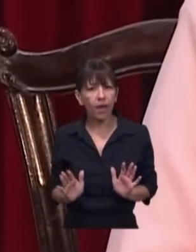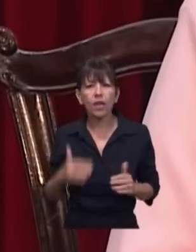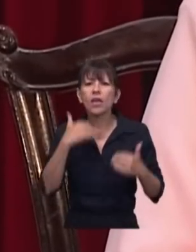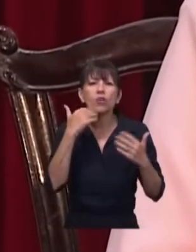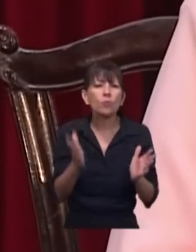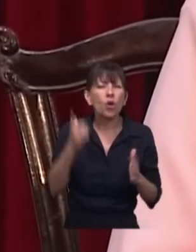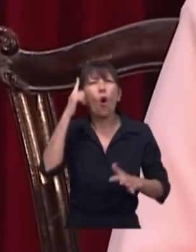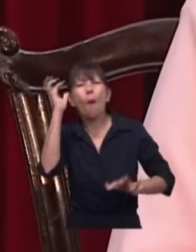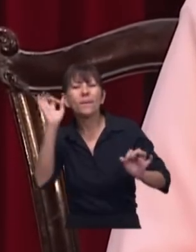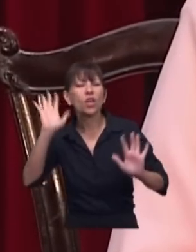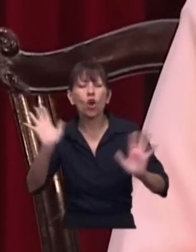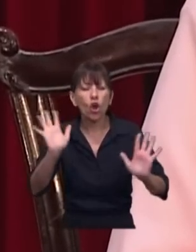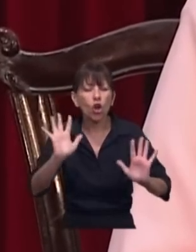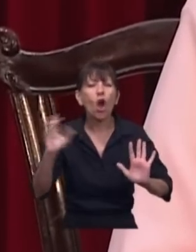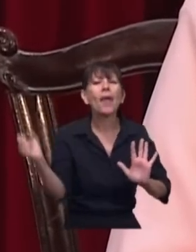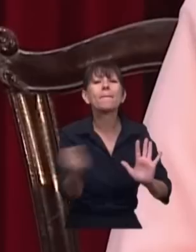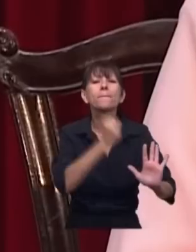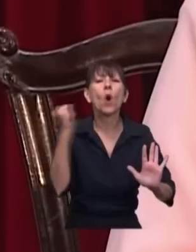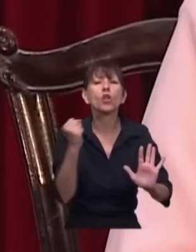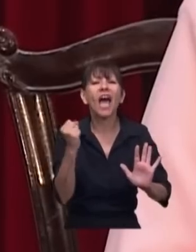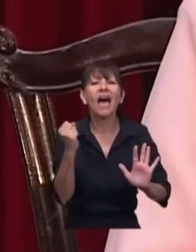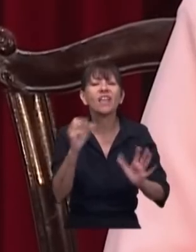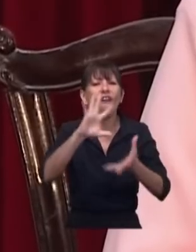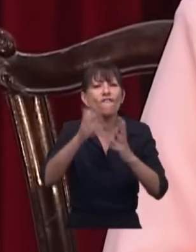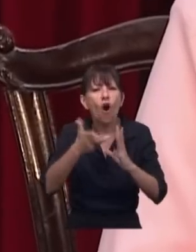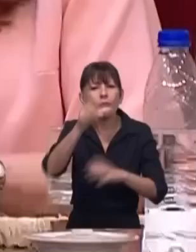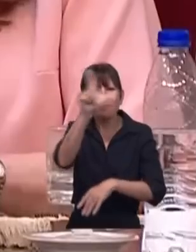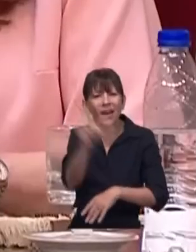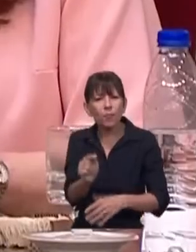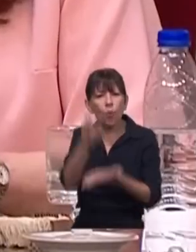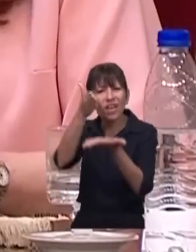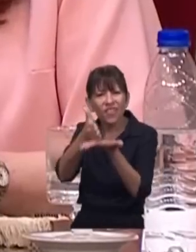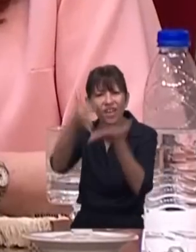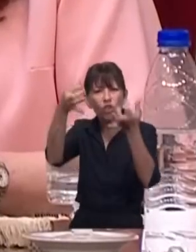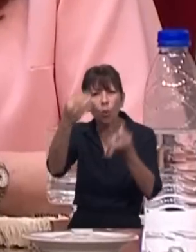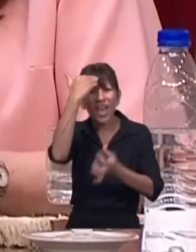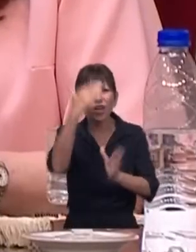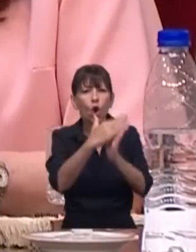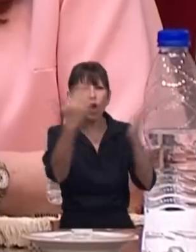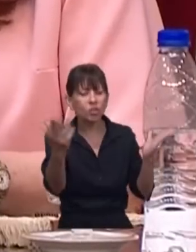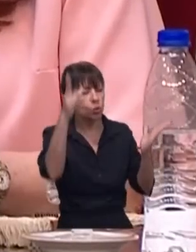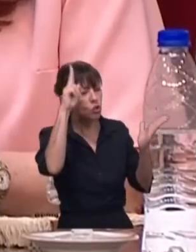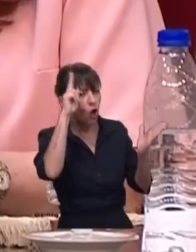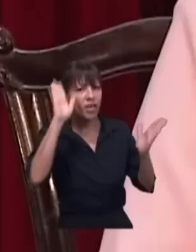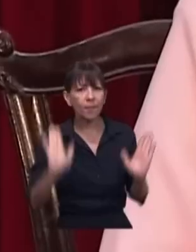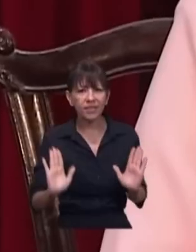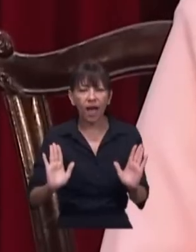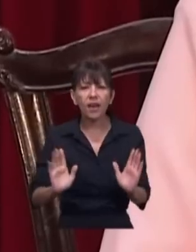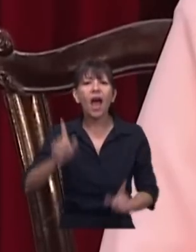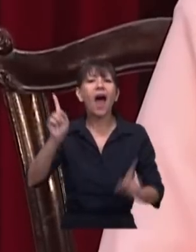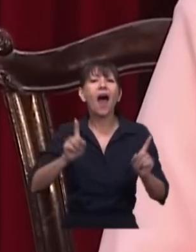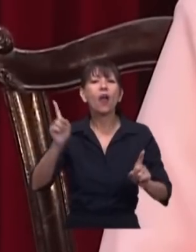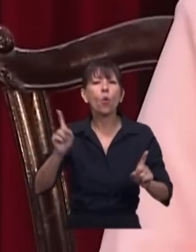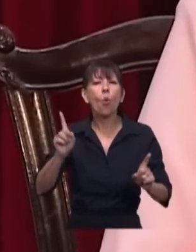afinidades políticas. Se trata de reponer el Estado de Derecho y hacer valer nuestra Constitución. Levantamos nuestra voz porque